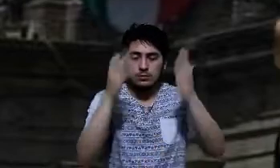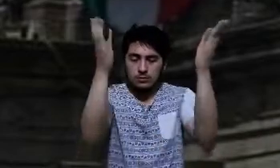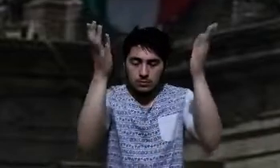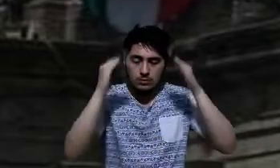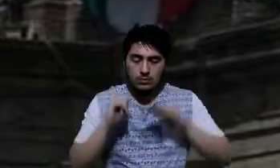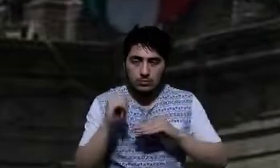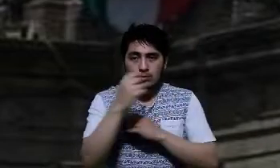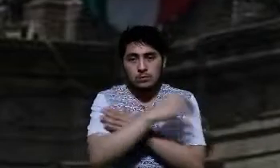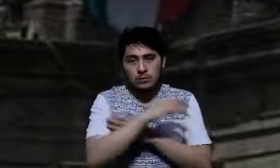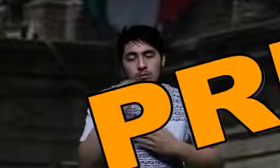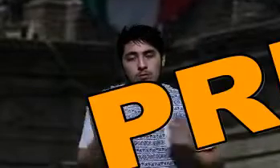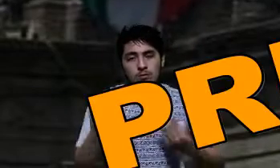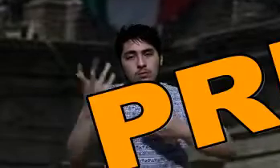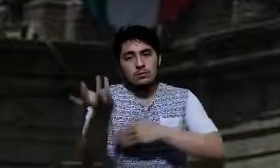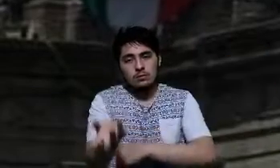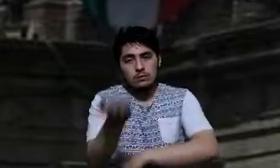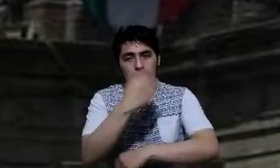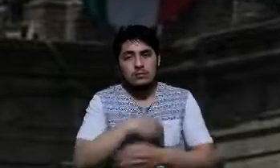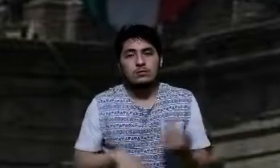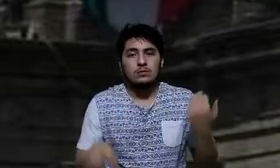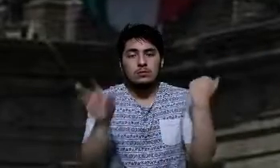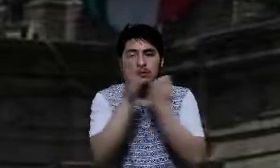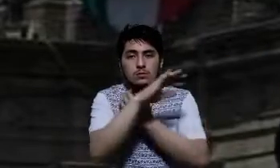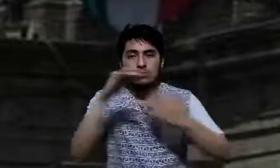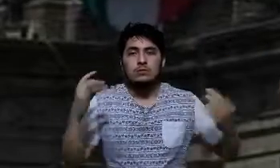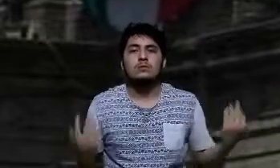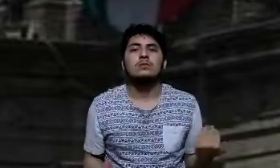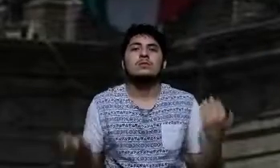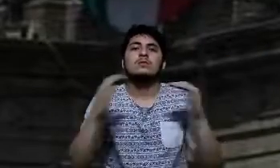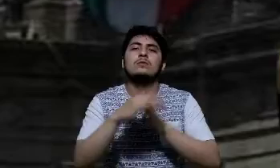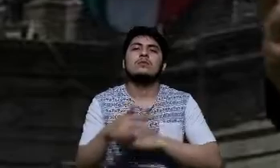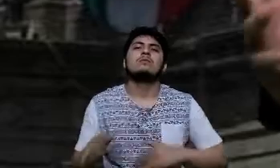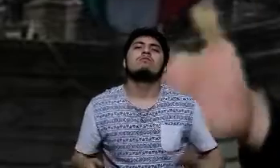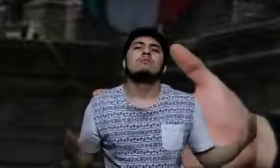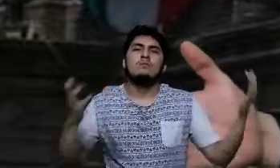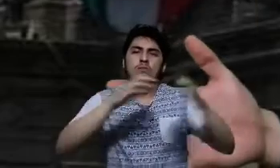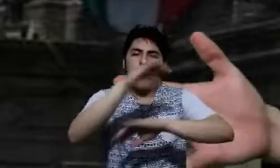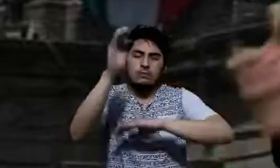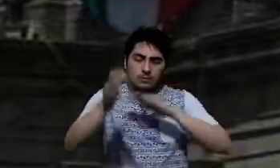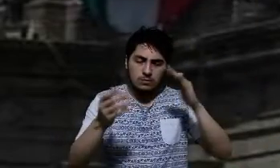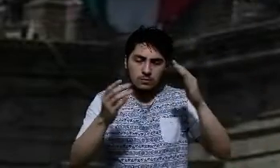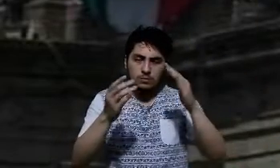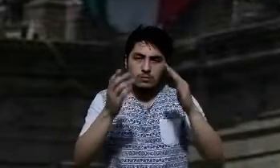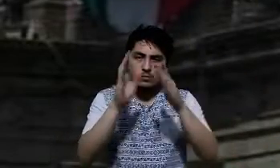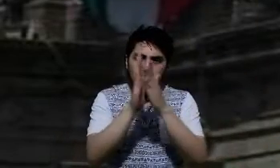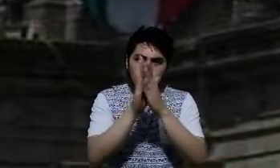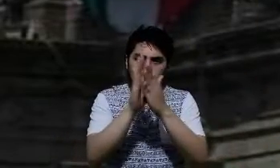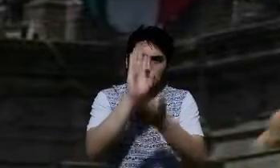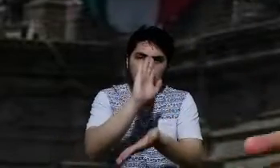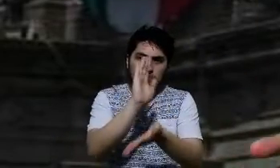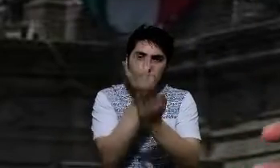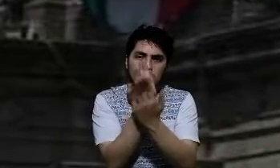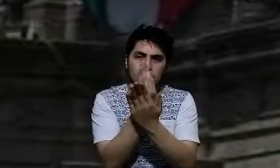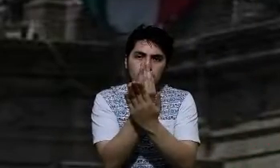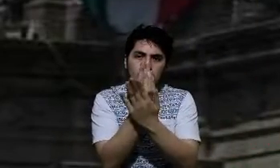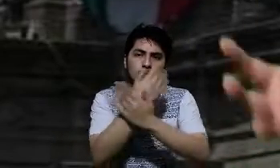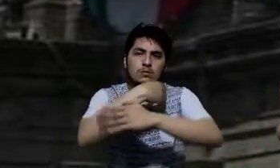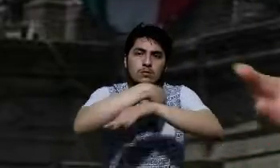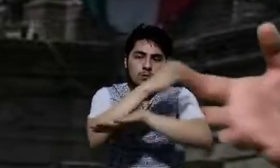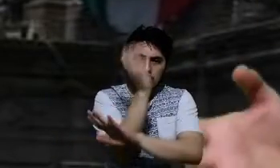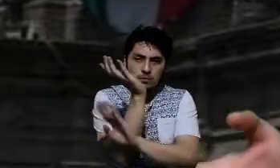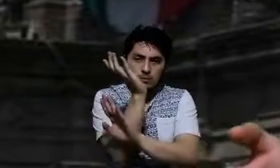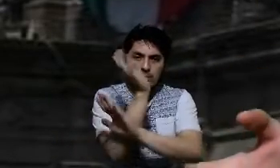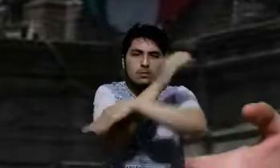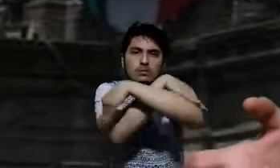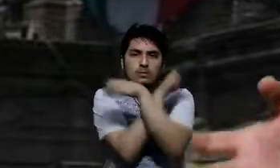la mujer del presidente de los Estados Unidos mexicanos. O sea, ya no es primera dama. La primera dama